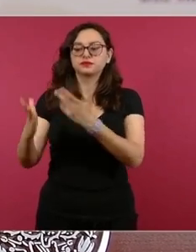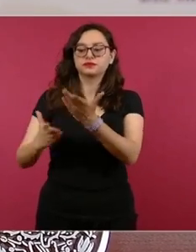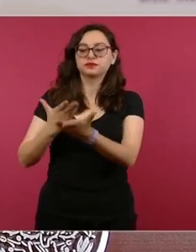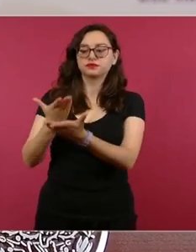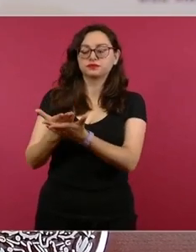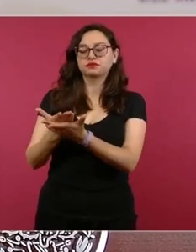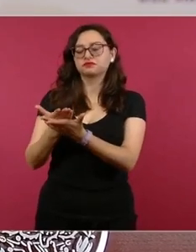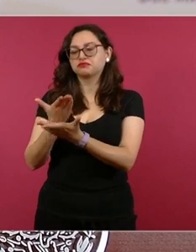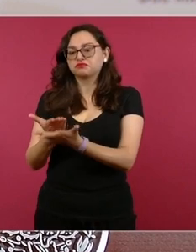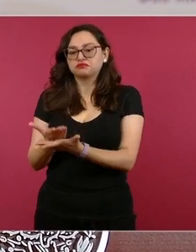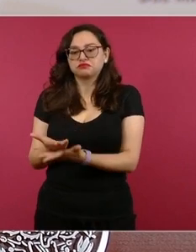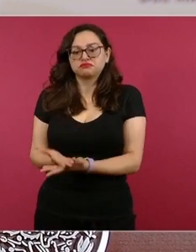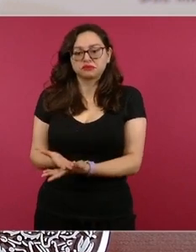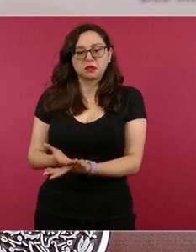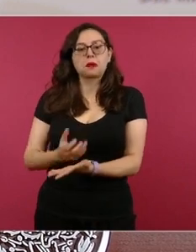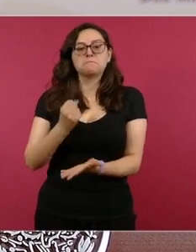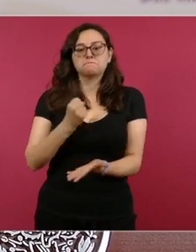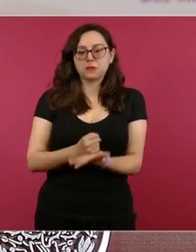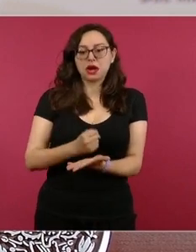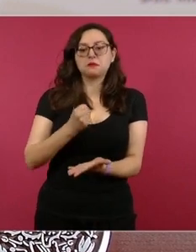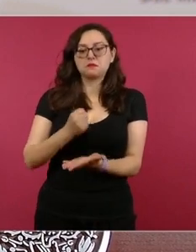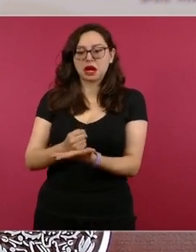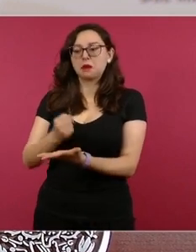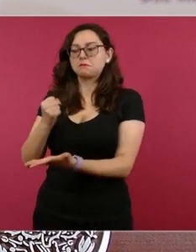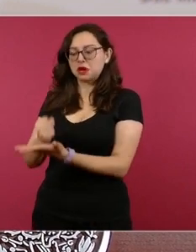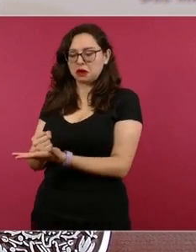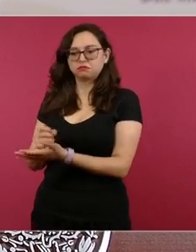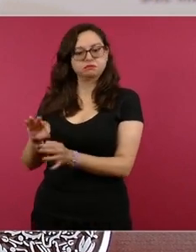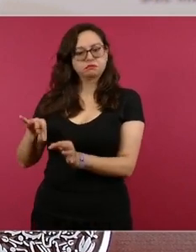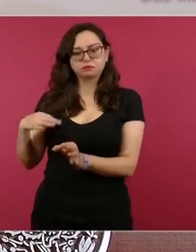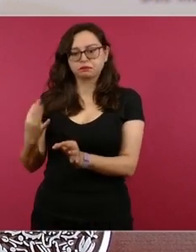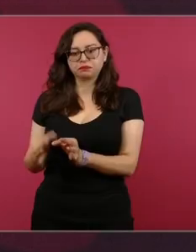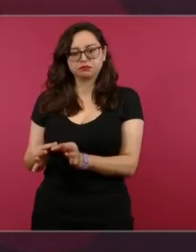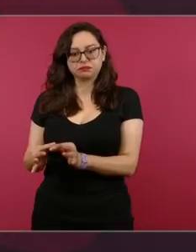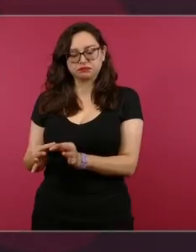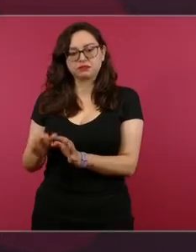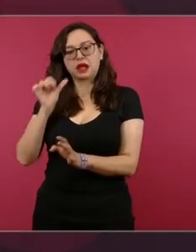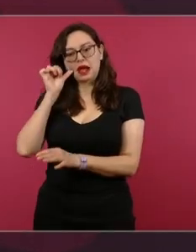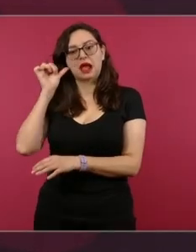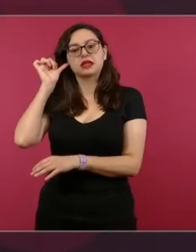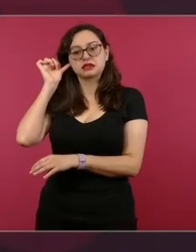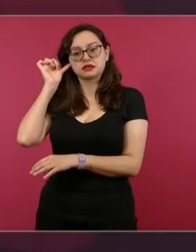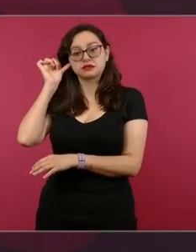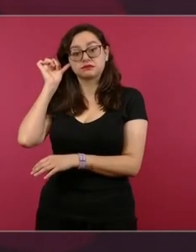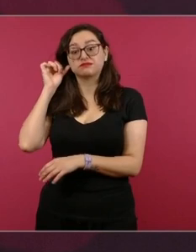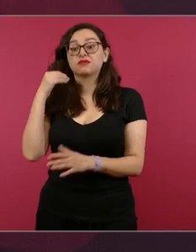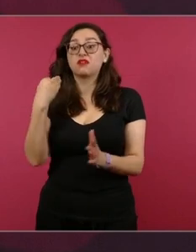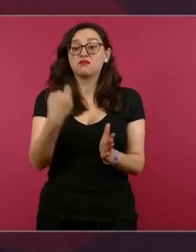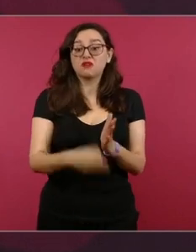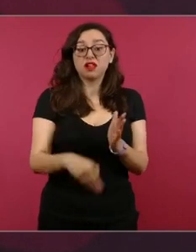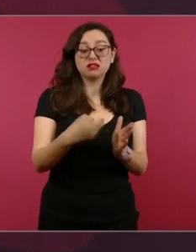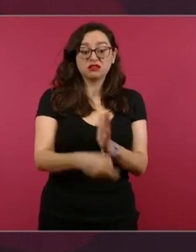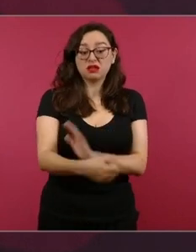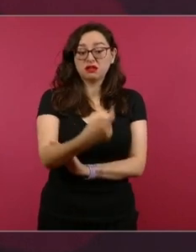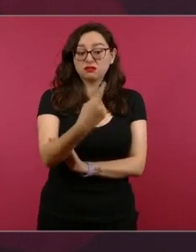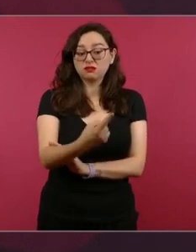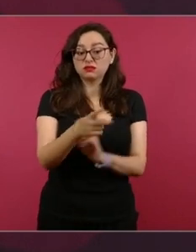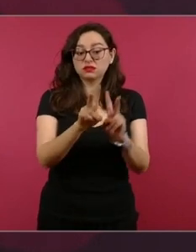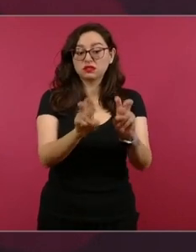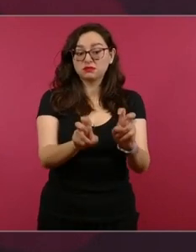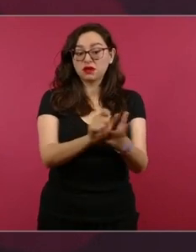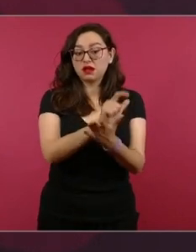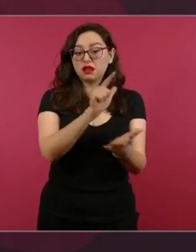con la reforma para los Afores, que ha causado tanto revuelo,